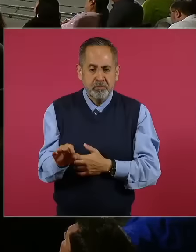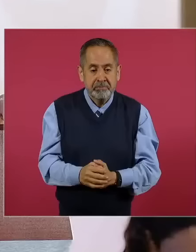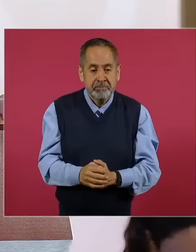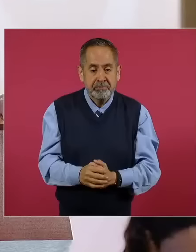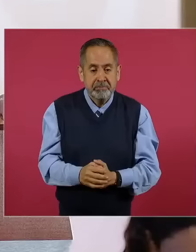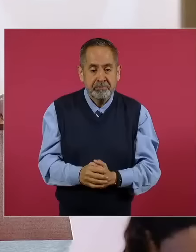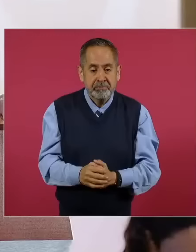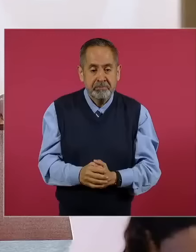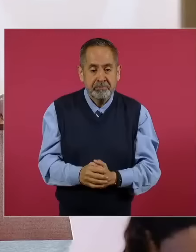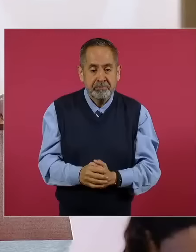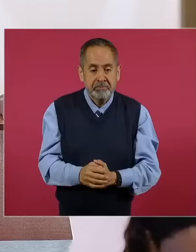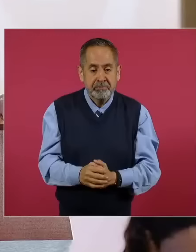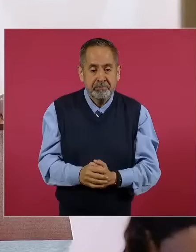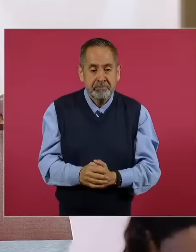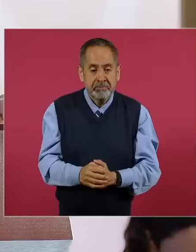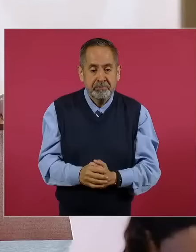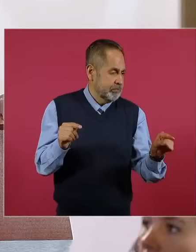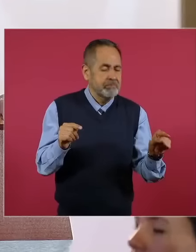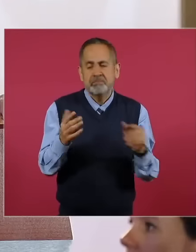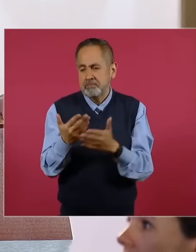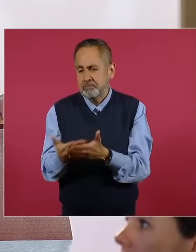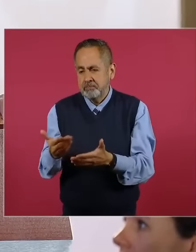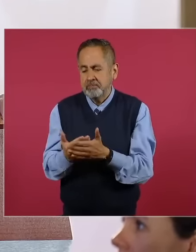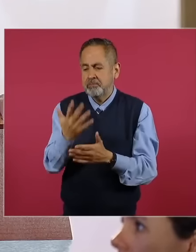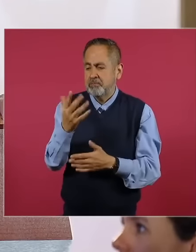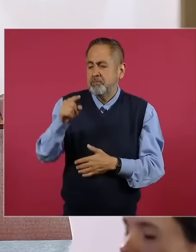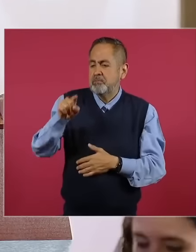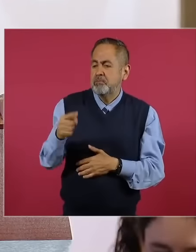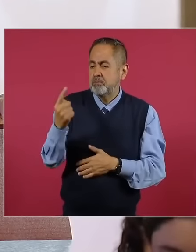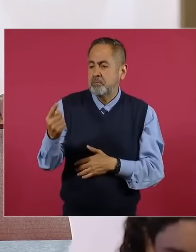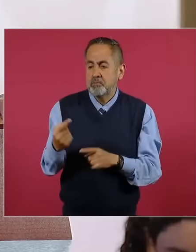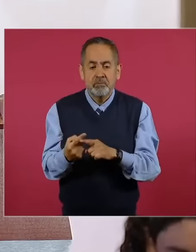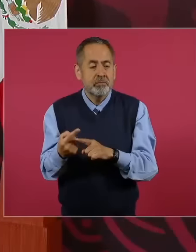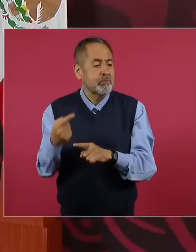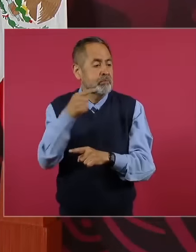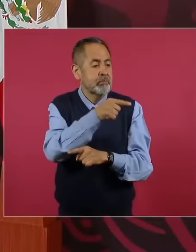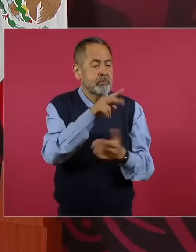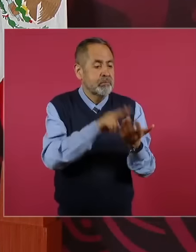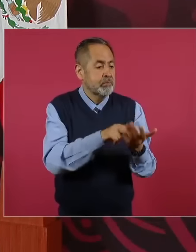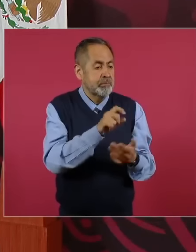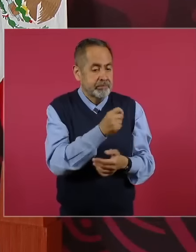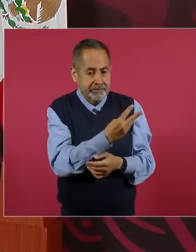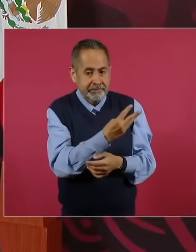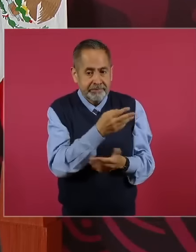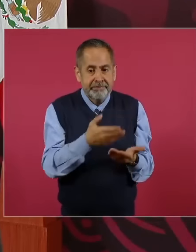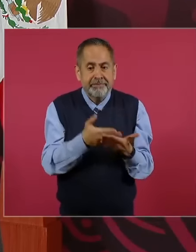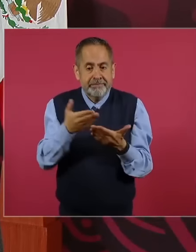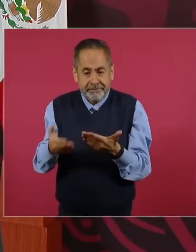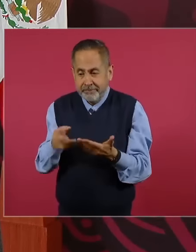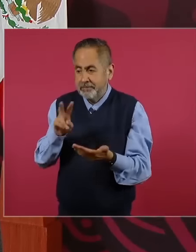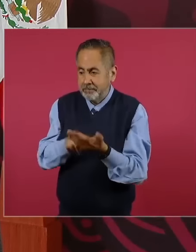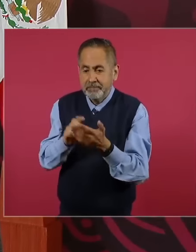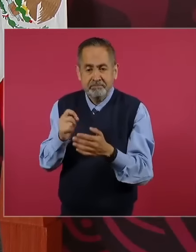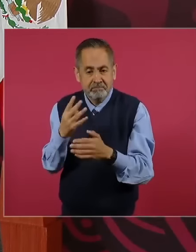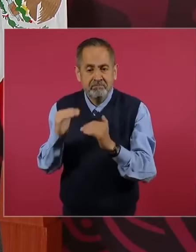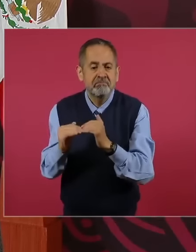en comparación con 2023, lo que traemos en el